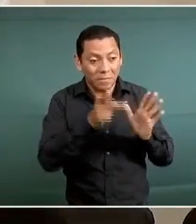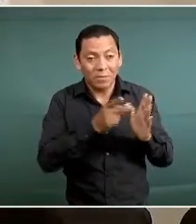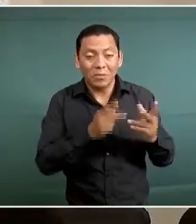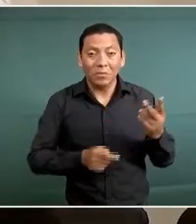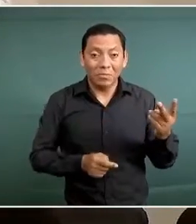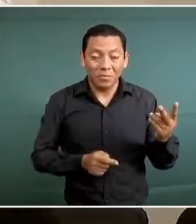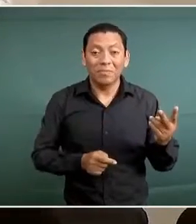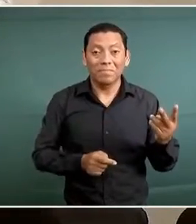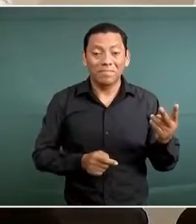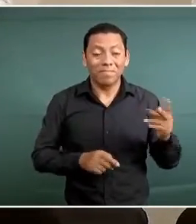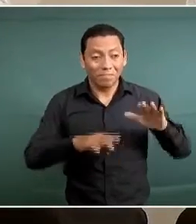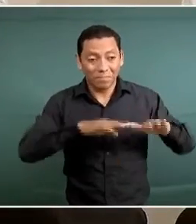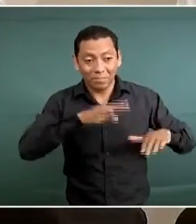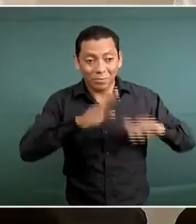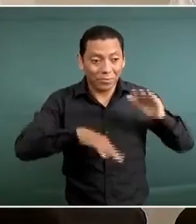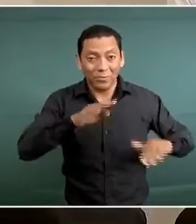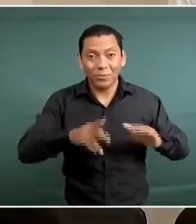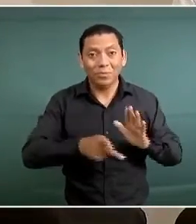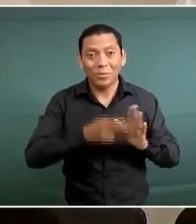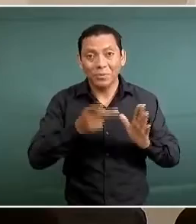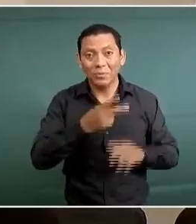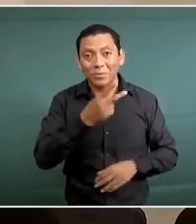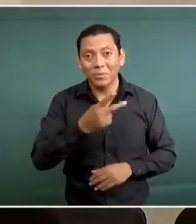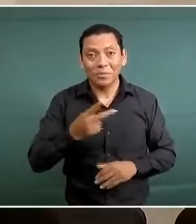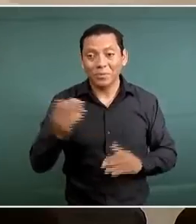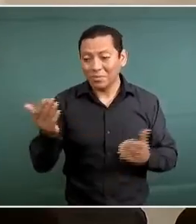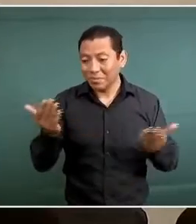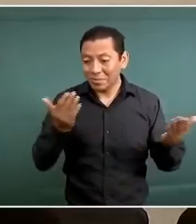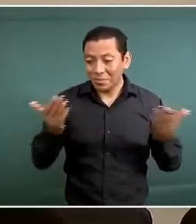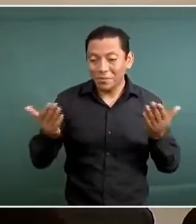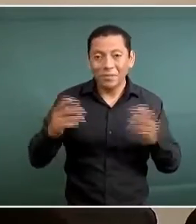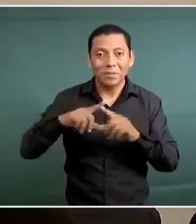más fallecidos que nosotros